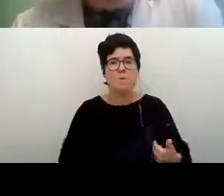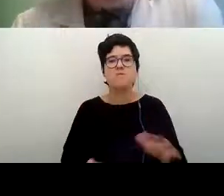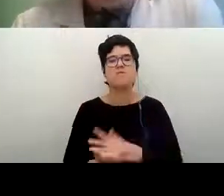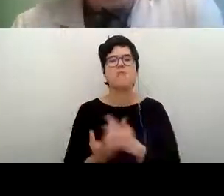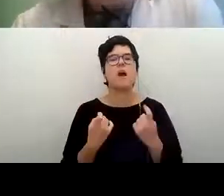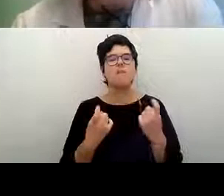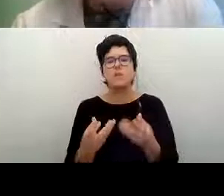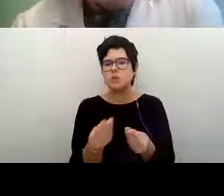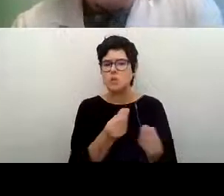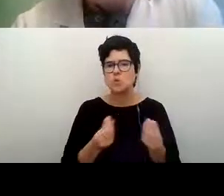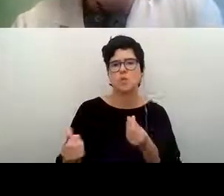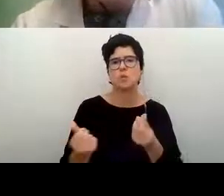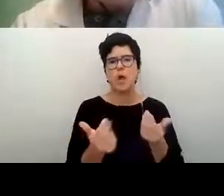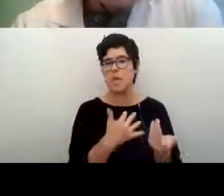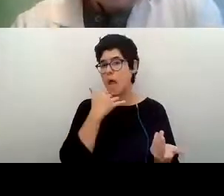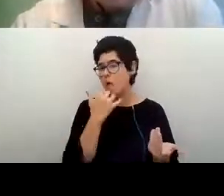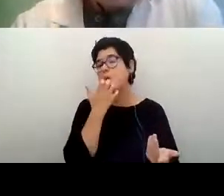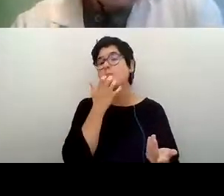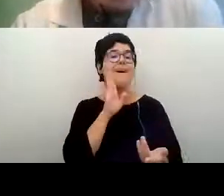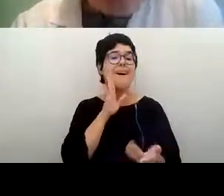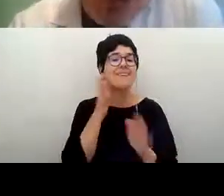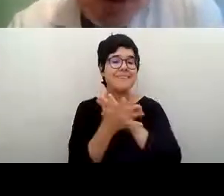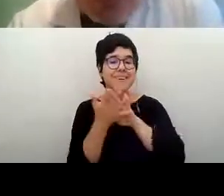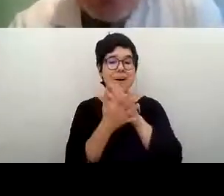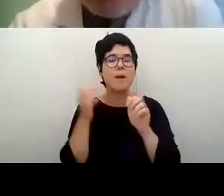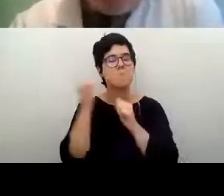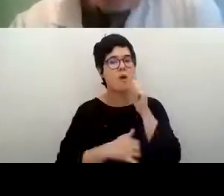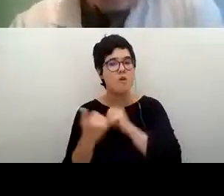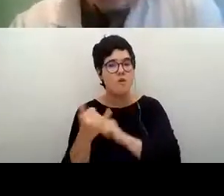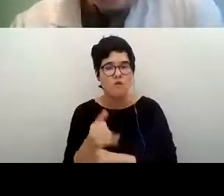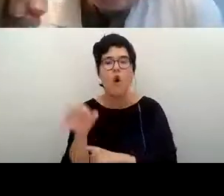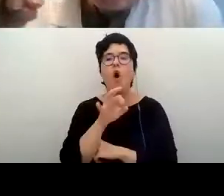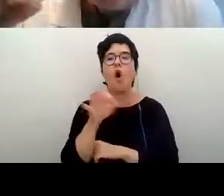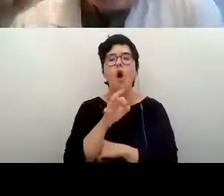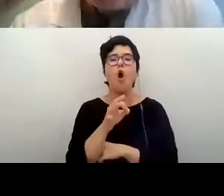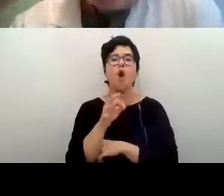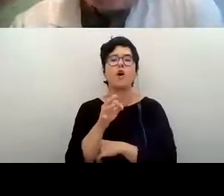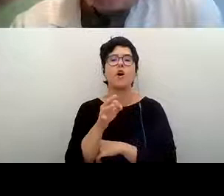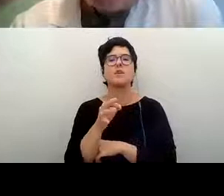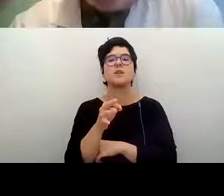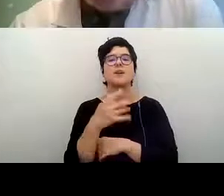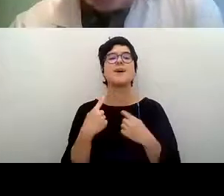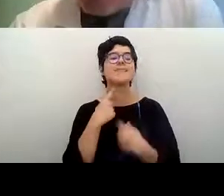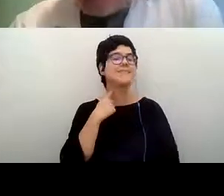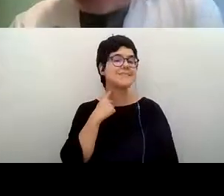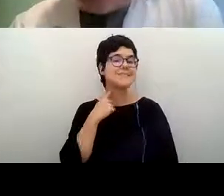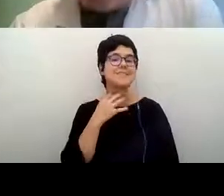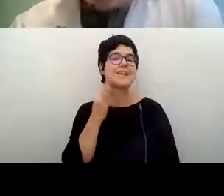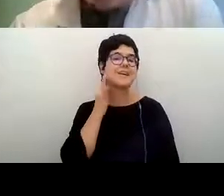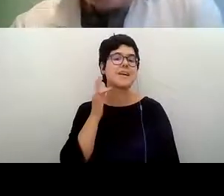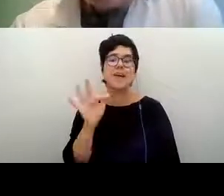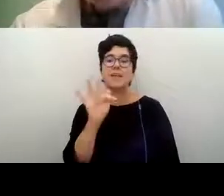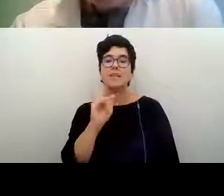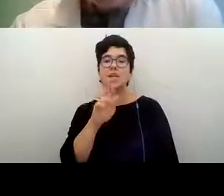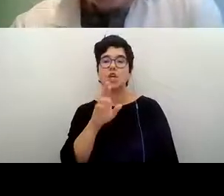sustancias, como hemos comentado, la anemia, un hipotiroidismo, no lo hemos comentado, pero la glándula tiroides, la hormona tiroidea,